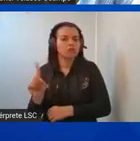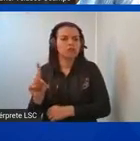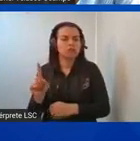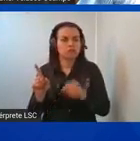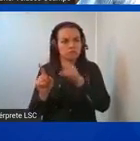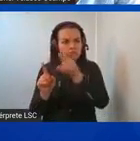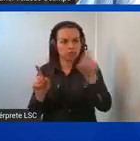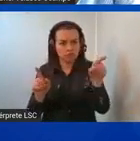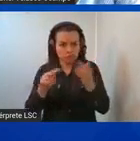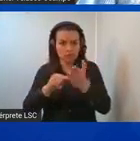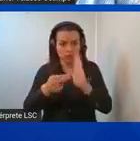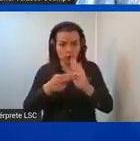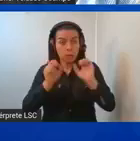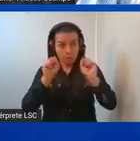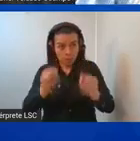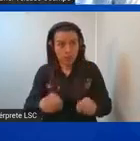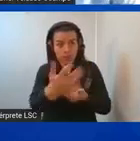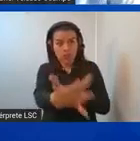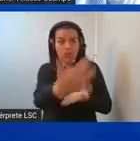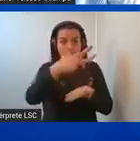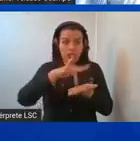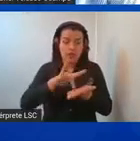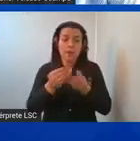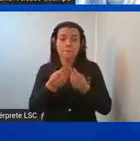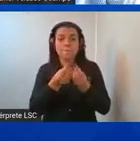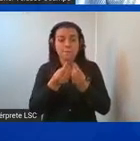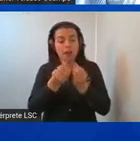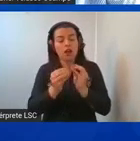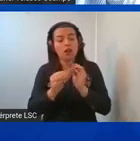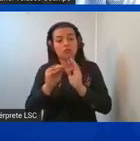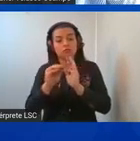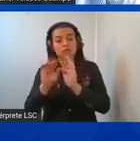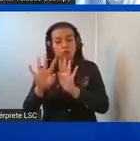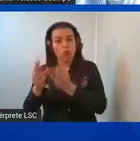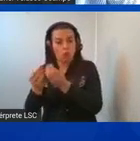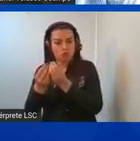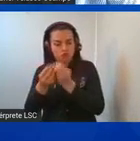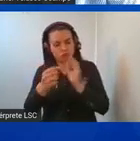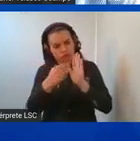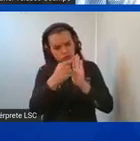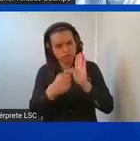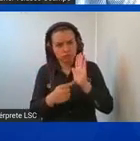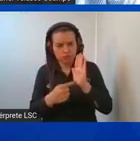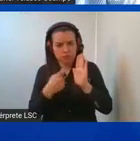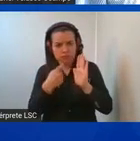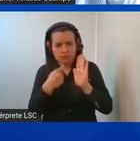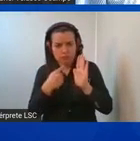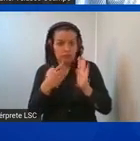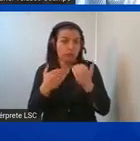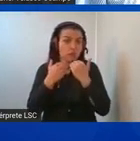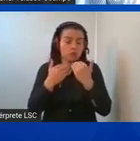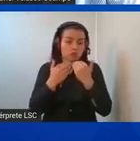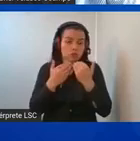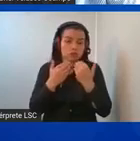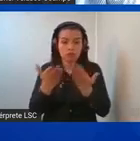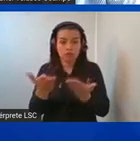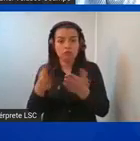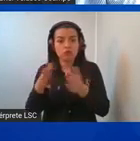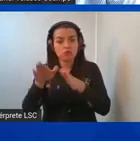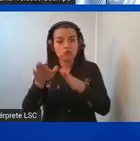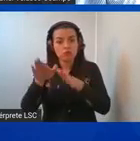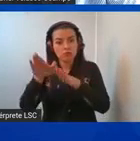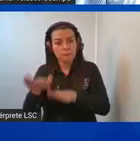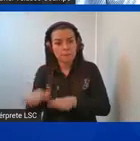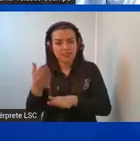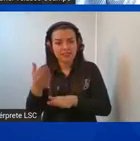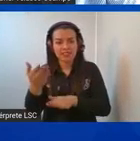la lista de miembros del Consejo Nacional de Planeación Lingüística. No sé si el representante Garcés o el